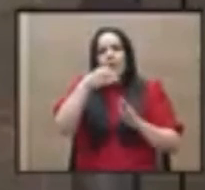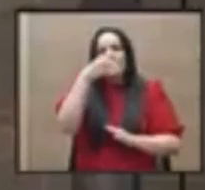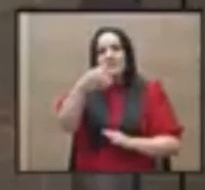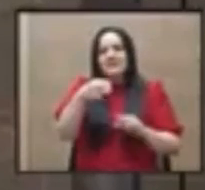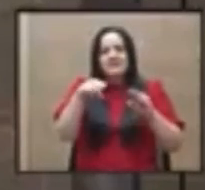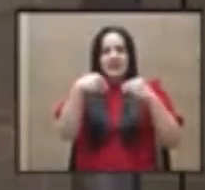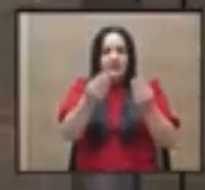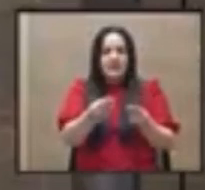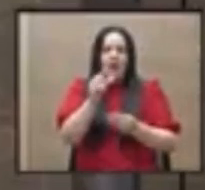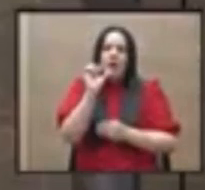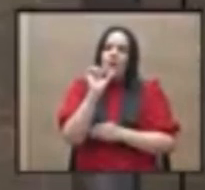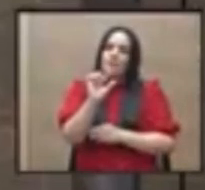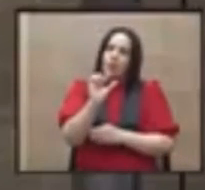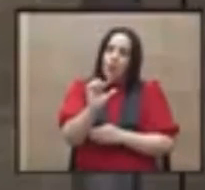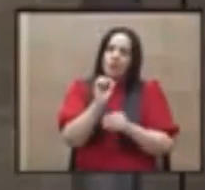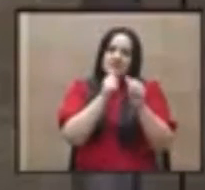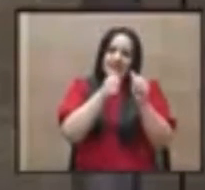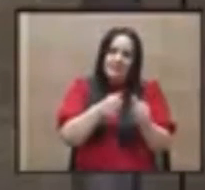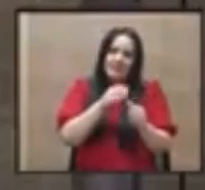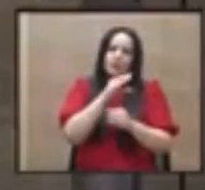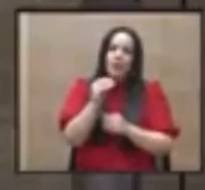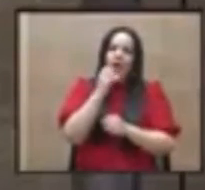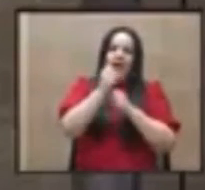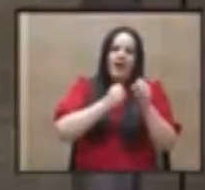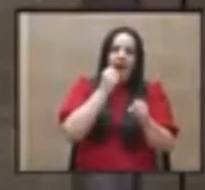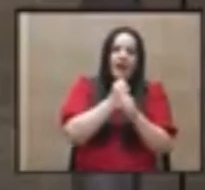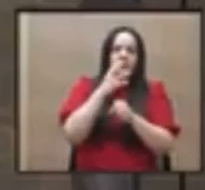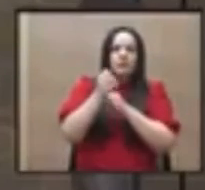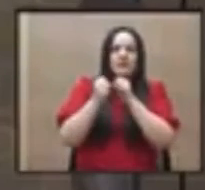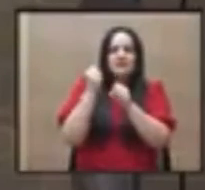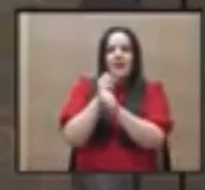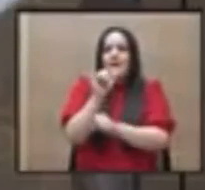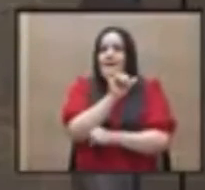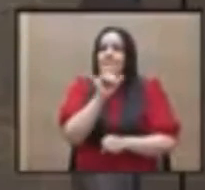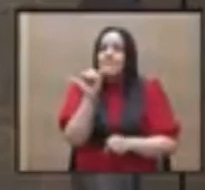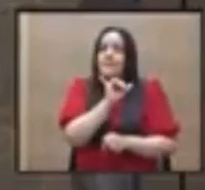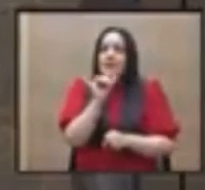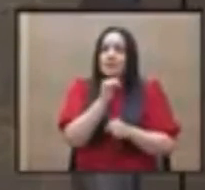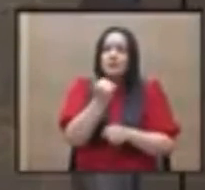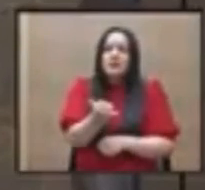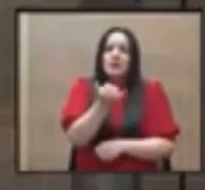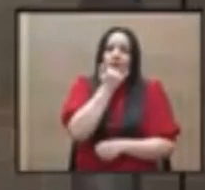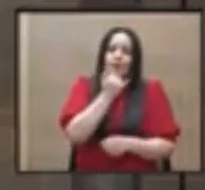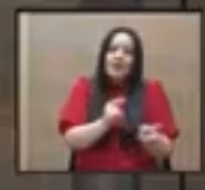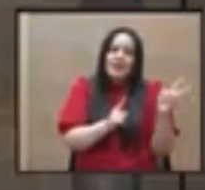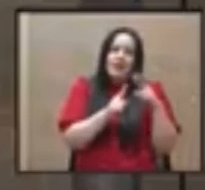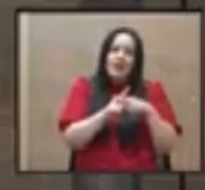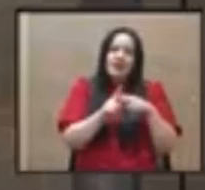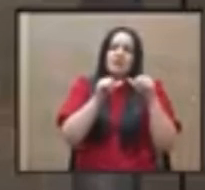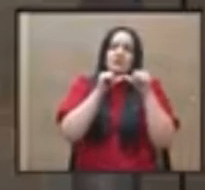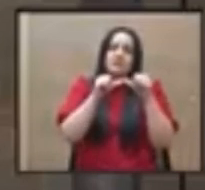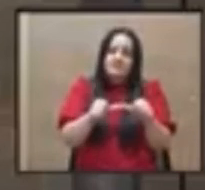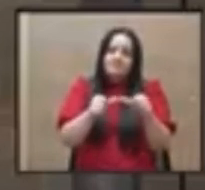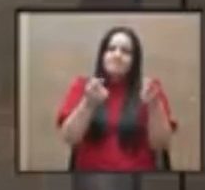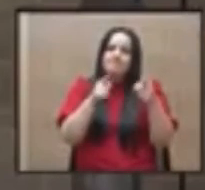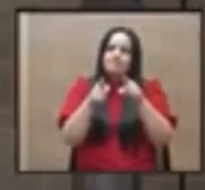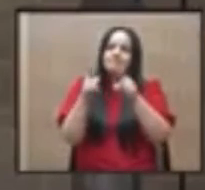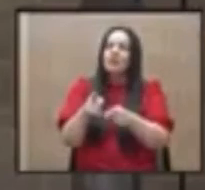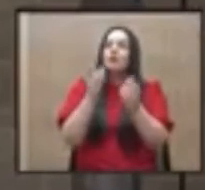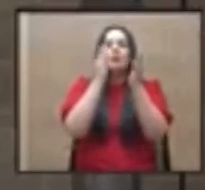poco seguimiento. Año tras año, mismos errores de ejecución y se siguen dando y no hay cambios